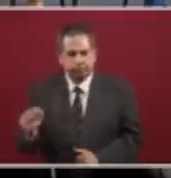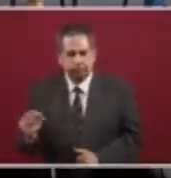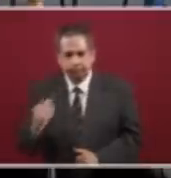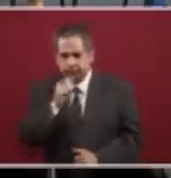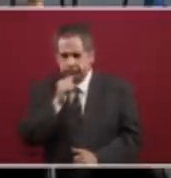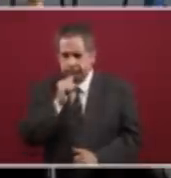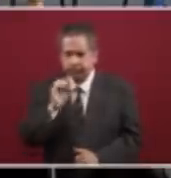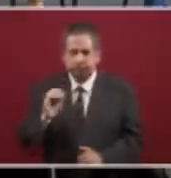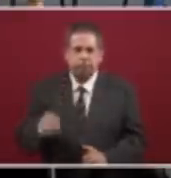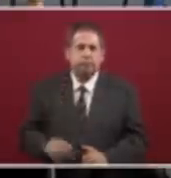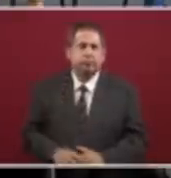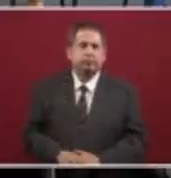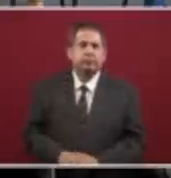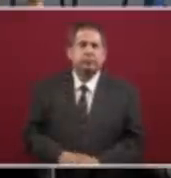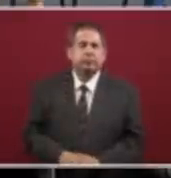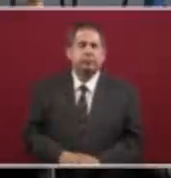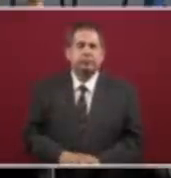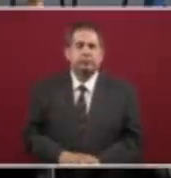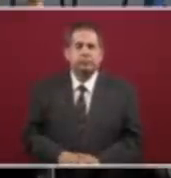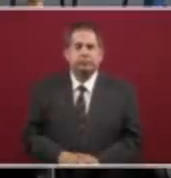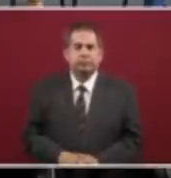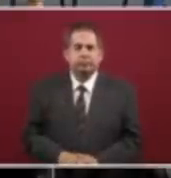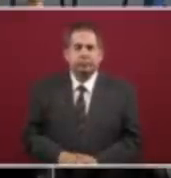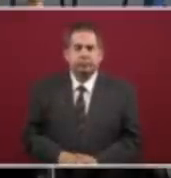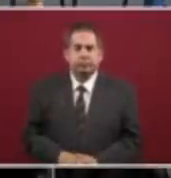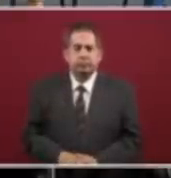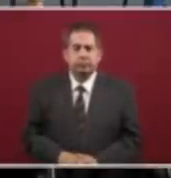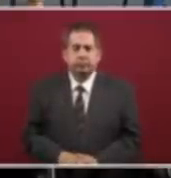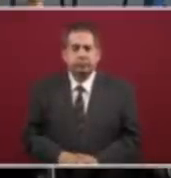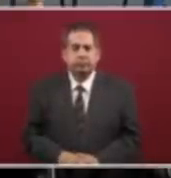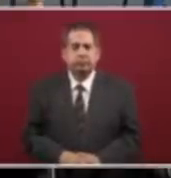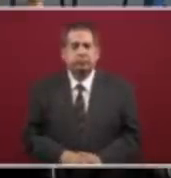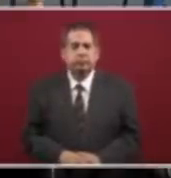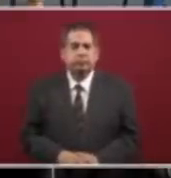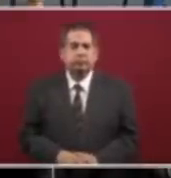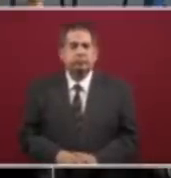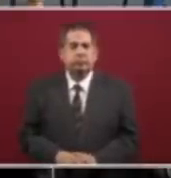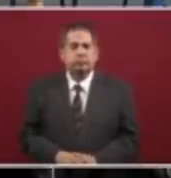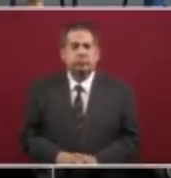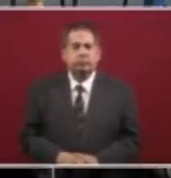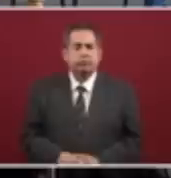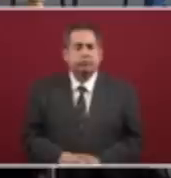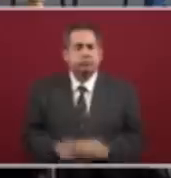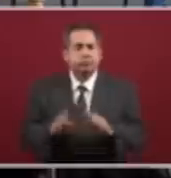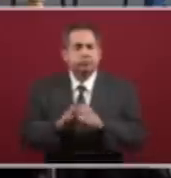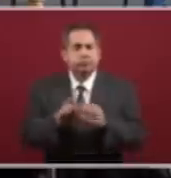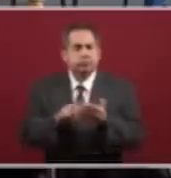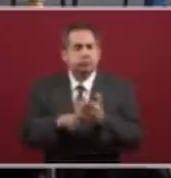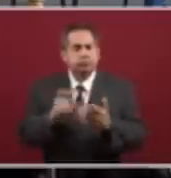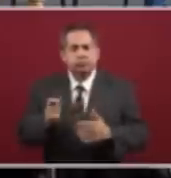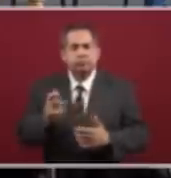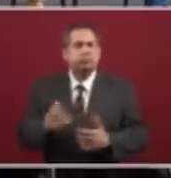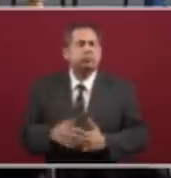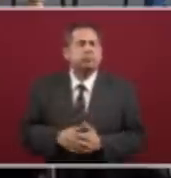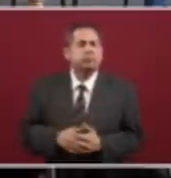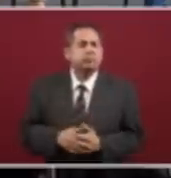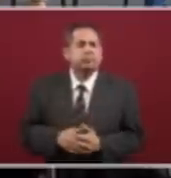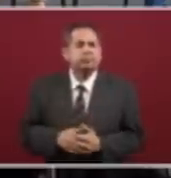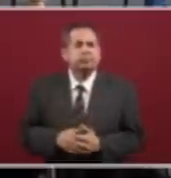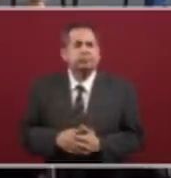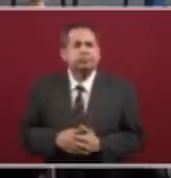cómo la principal para el desarrollo del país sean grandes a grandes rasgos